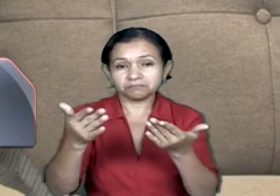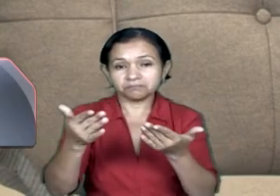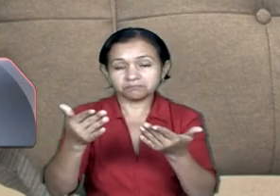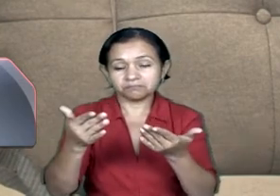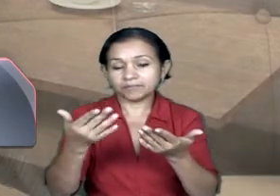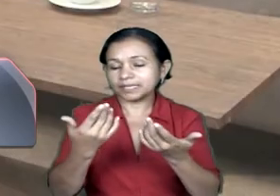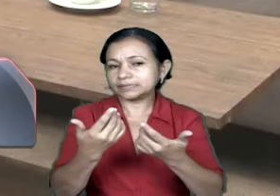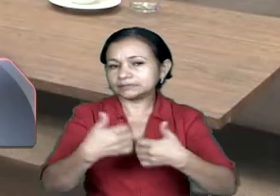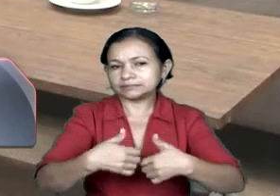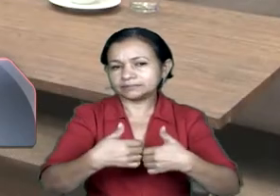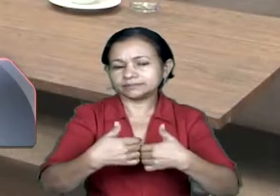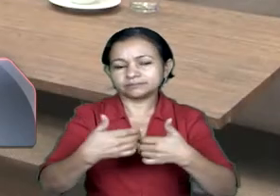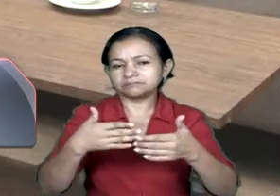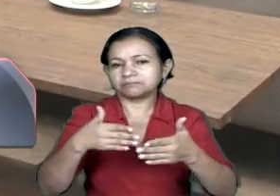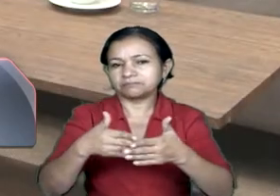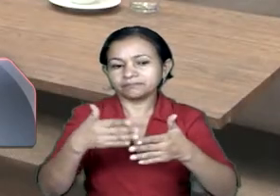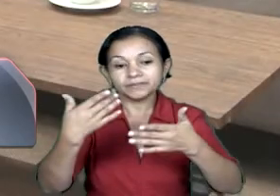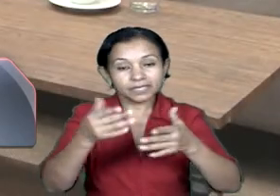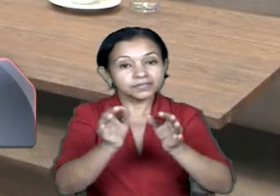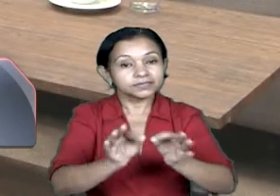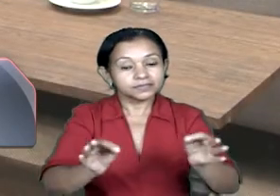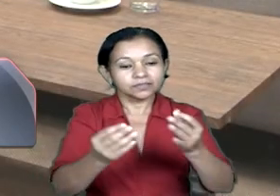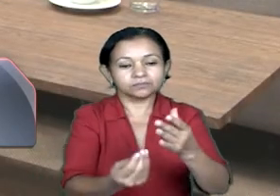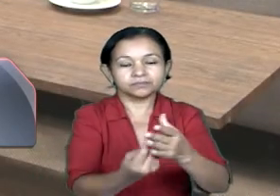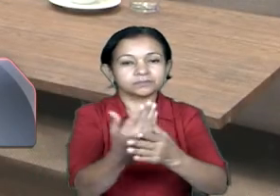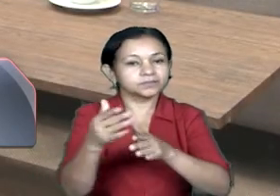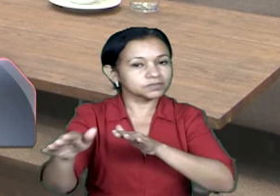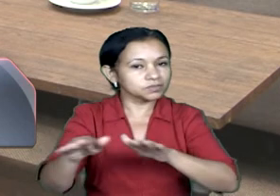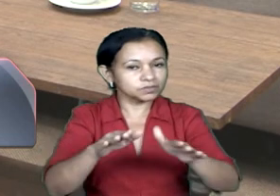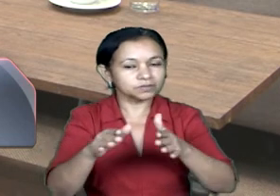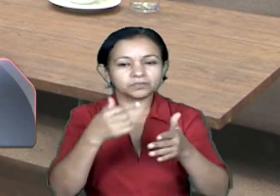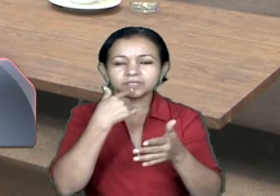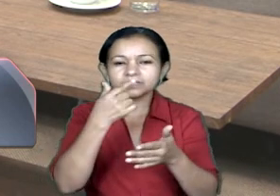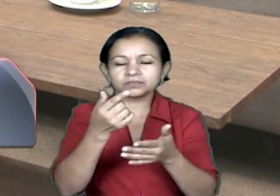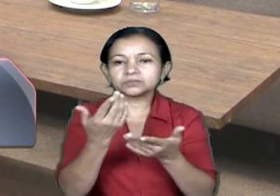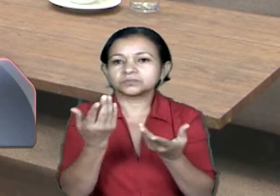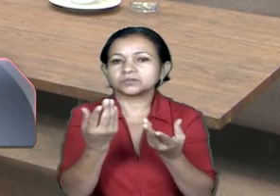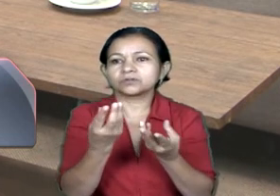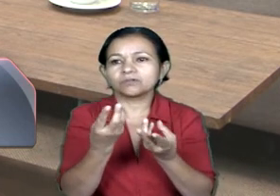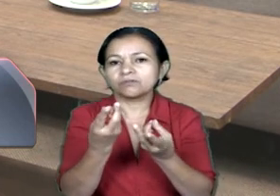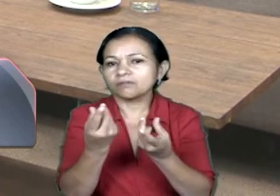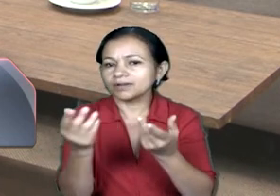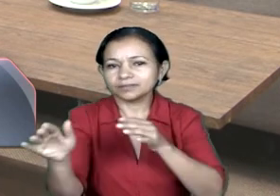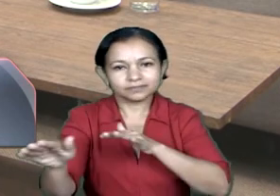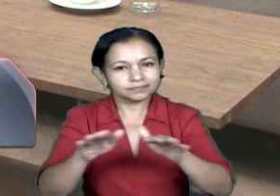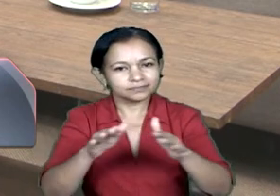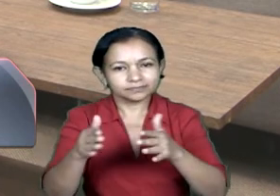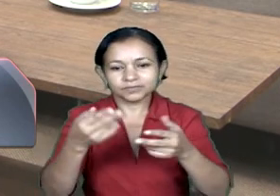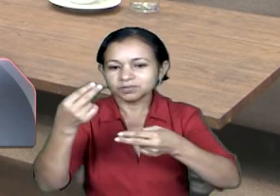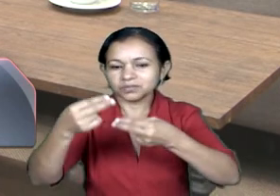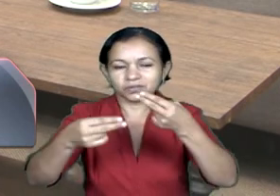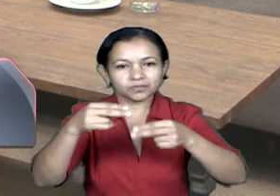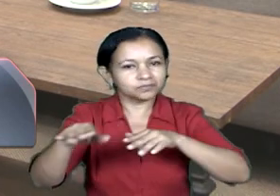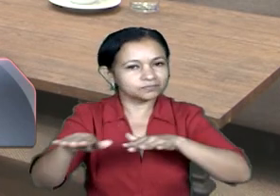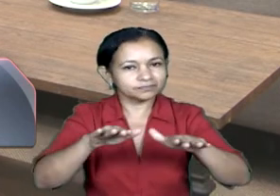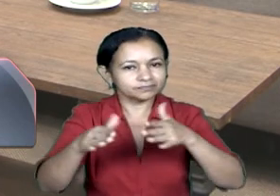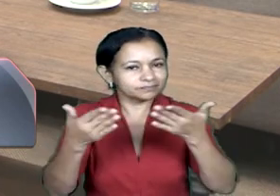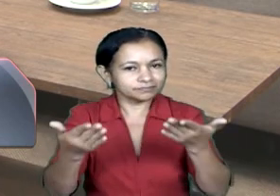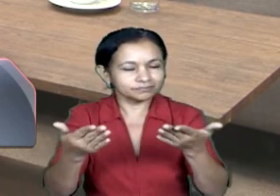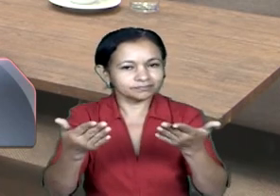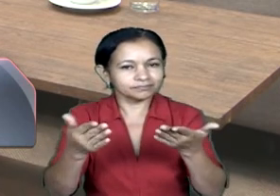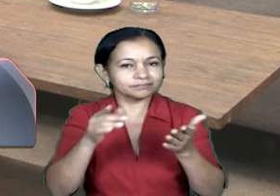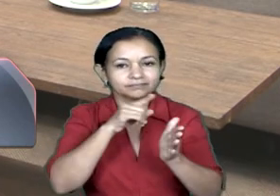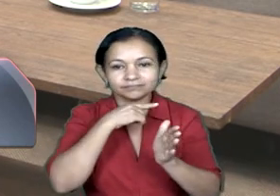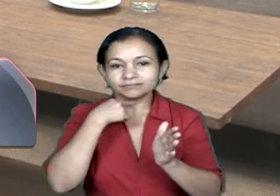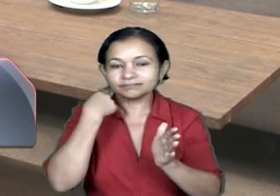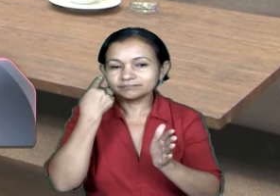producción. Eso yo creo que no se puede cuantificar con números, ¿no?, con cifras. La realidad y la,